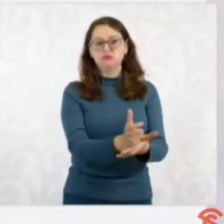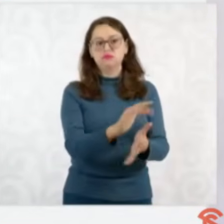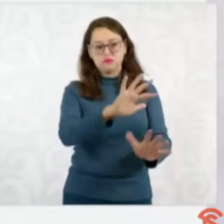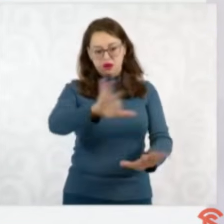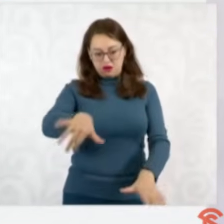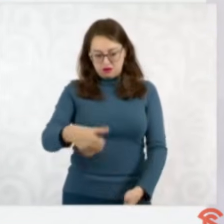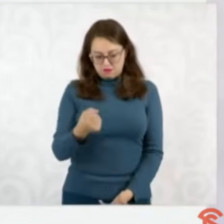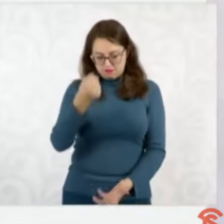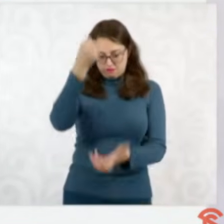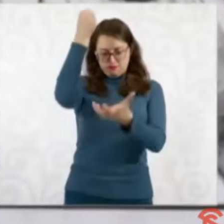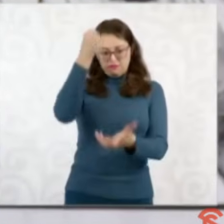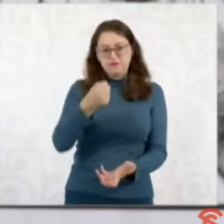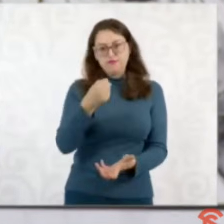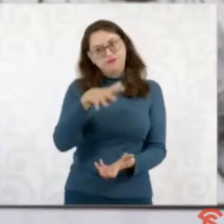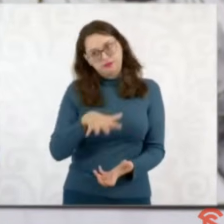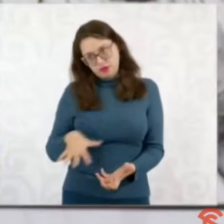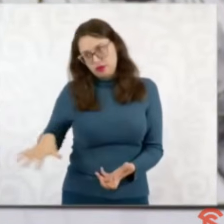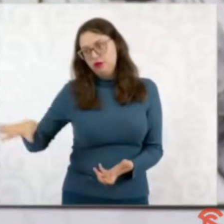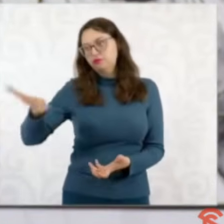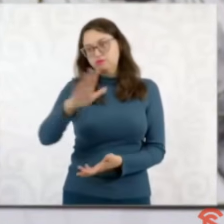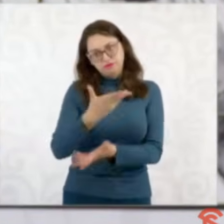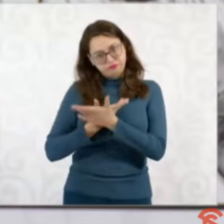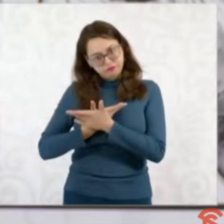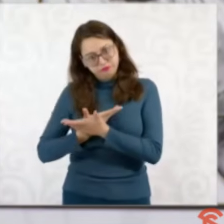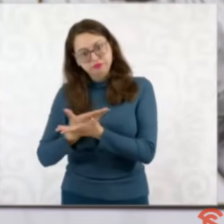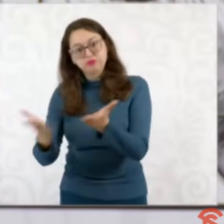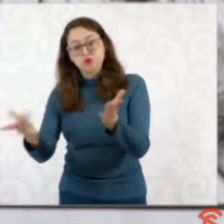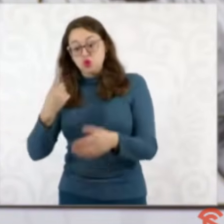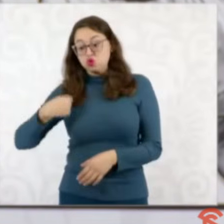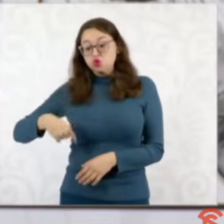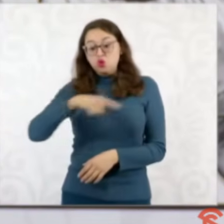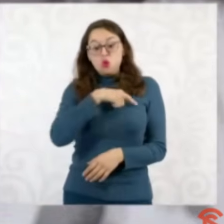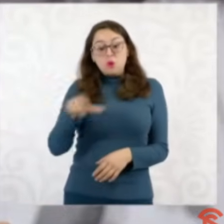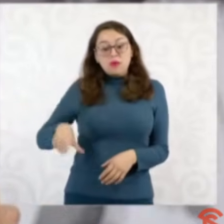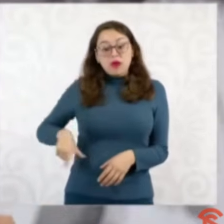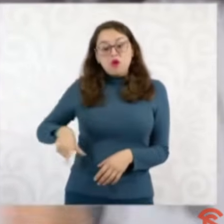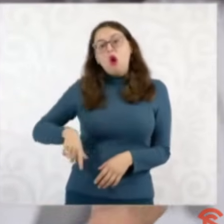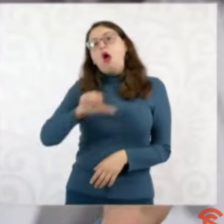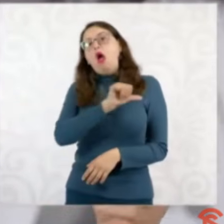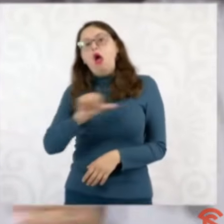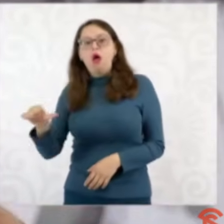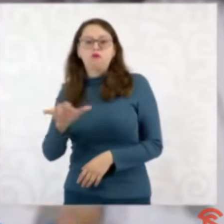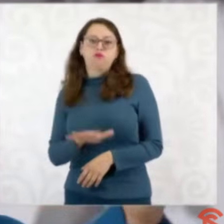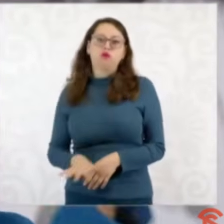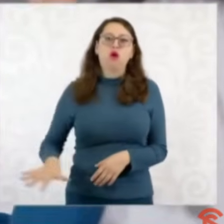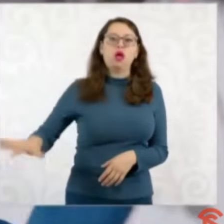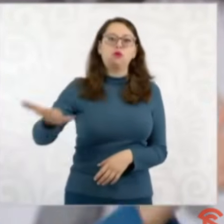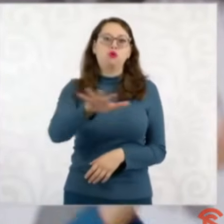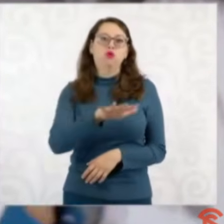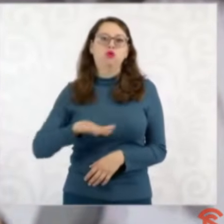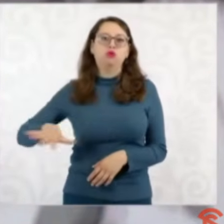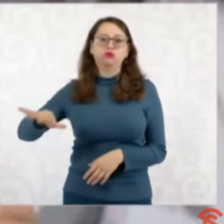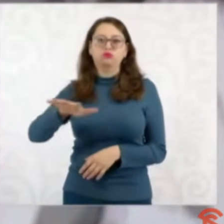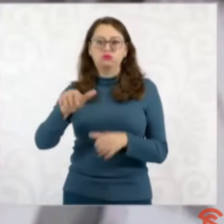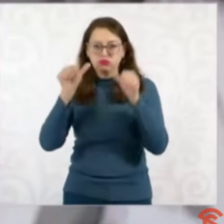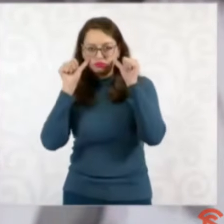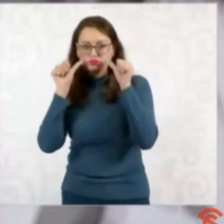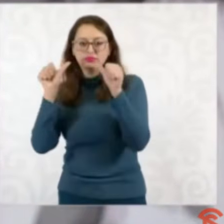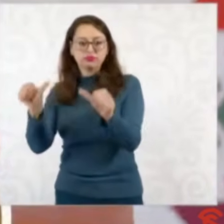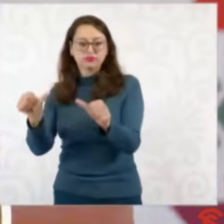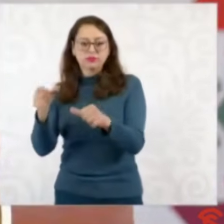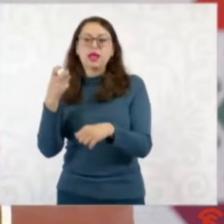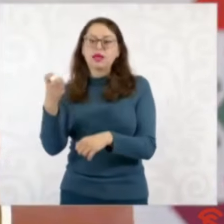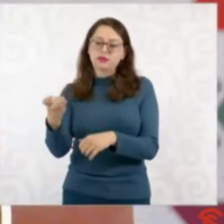Somos gobiernos del pueblo y trabajamos para el pueblo y por el pueblo. Esa es la gran diferencia entre el pasado y el